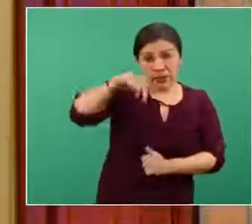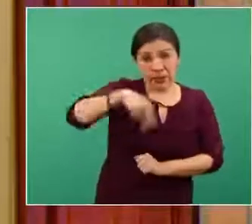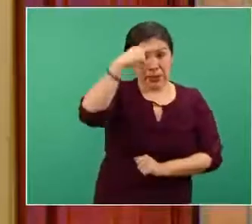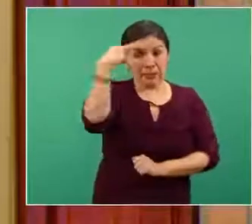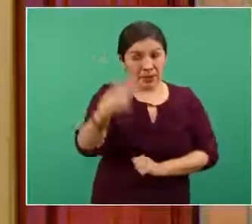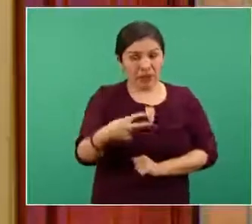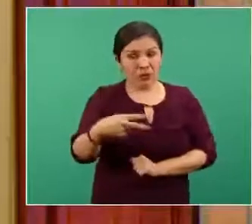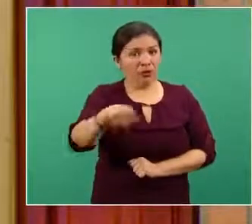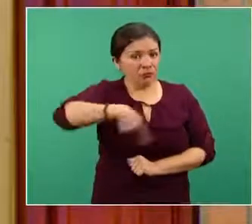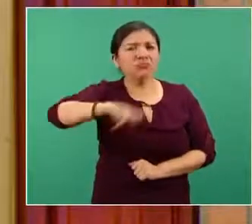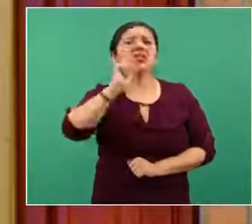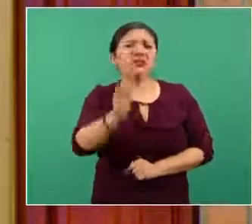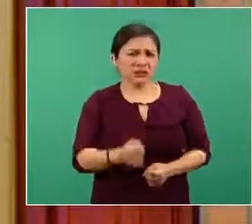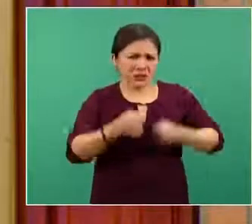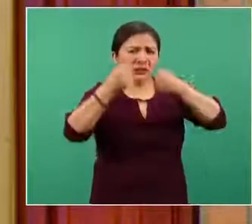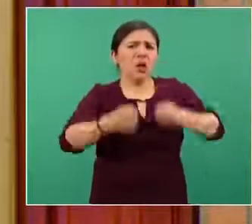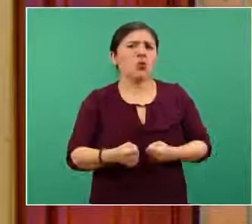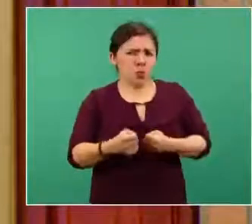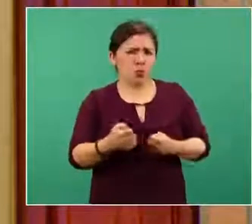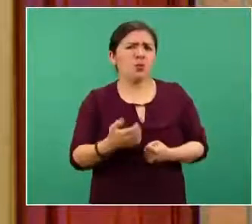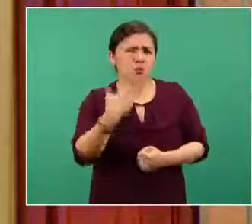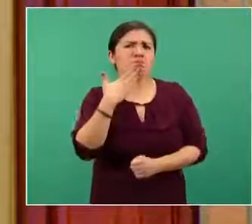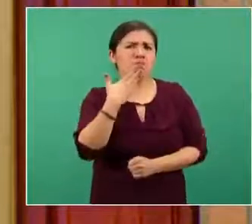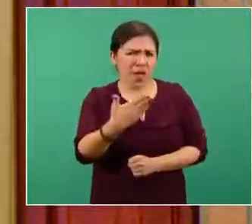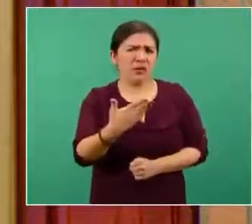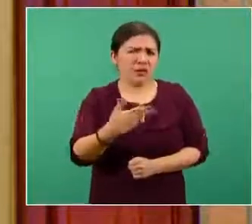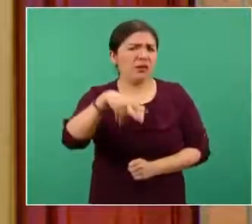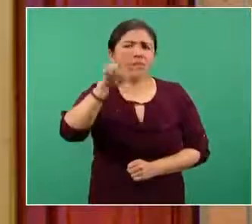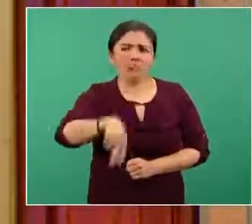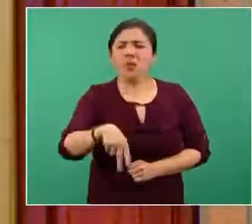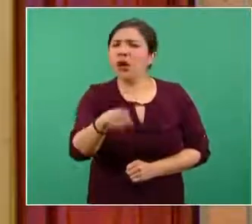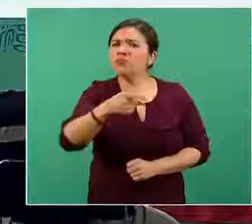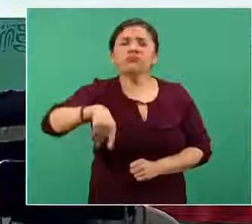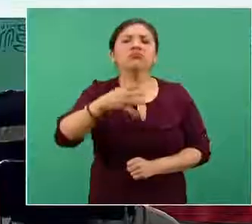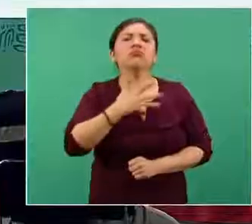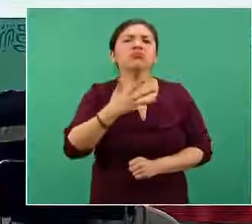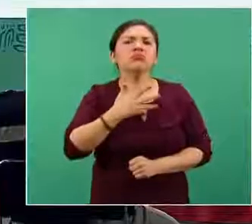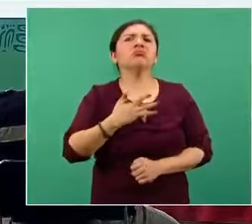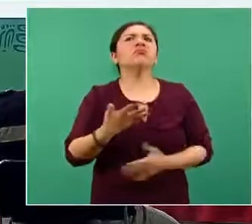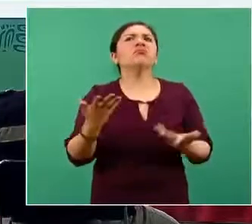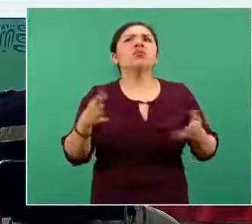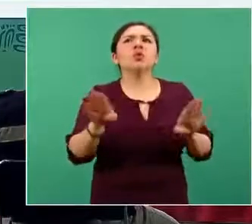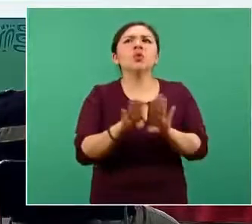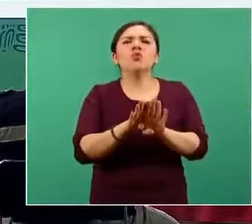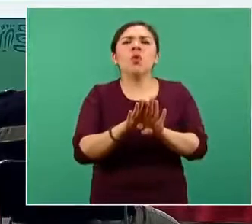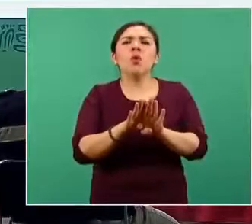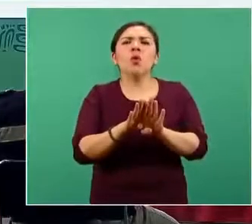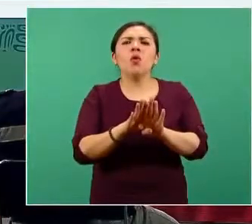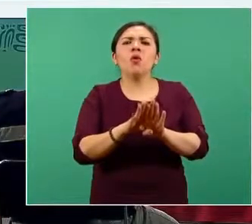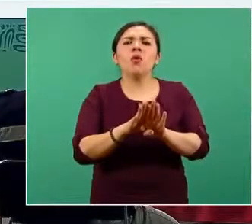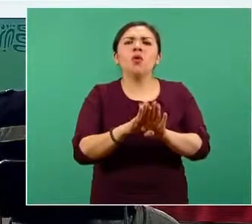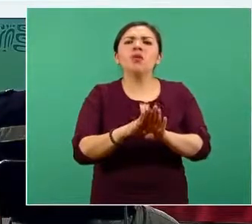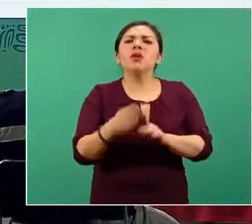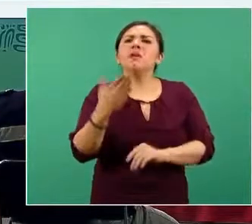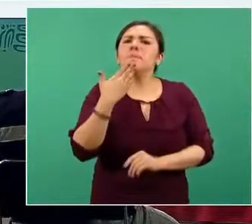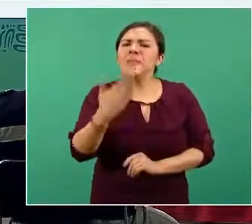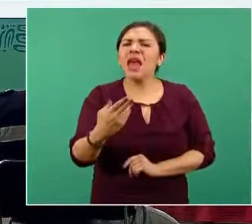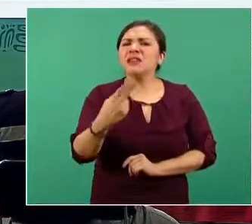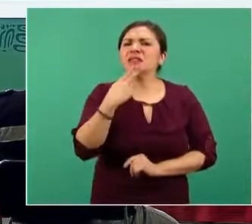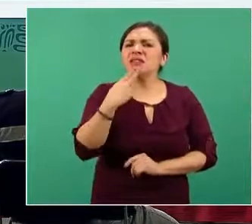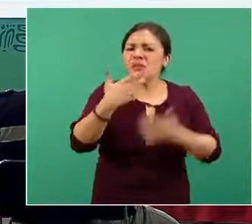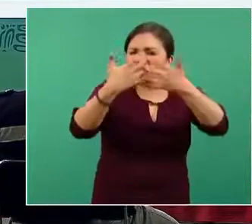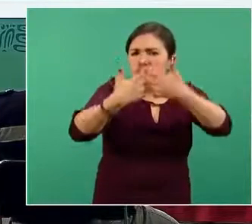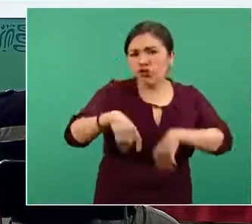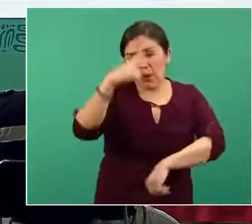aplicando, pues son seguras, ¿no? Son seguras, y además obviamente tienen toda la perspectiva de eficacia que van